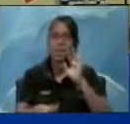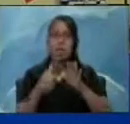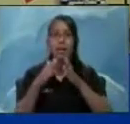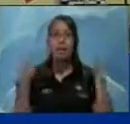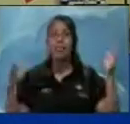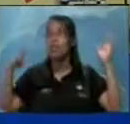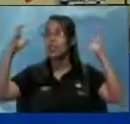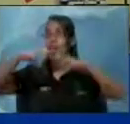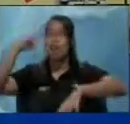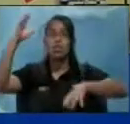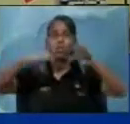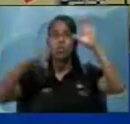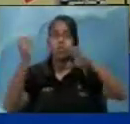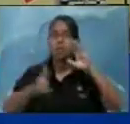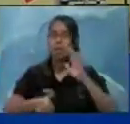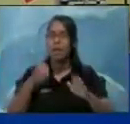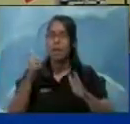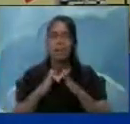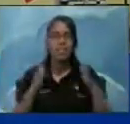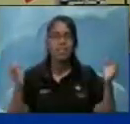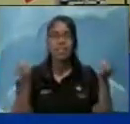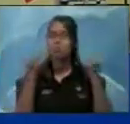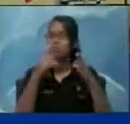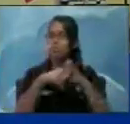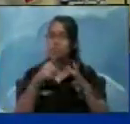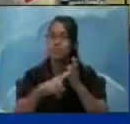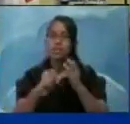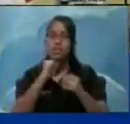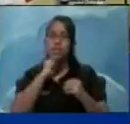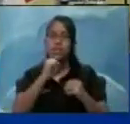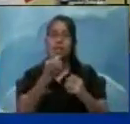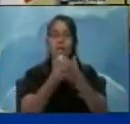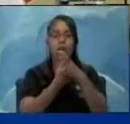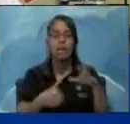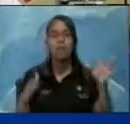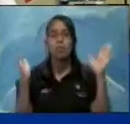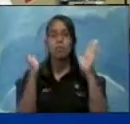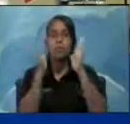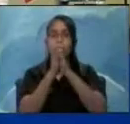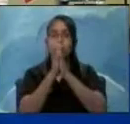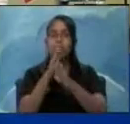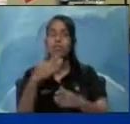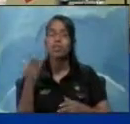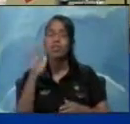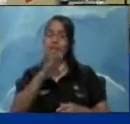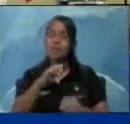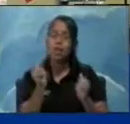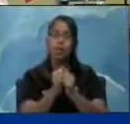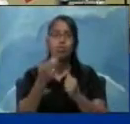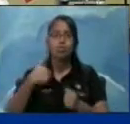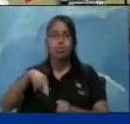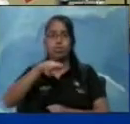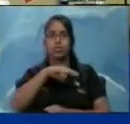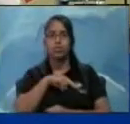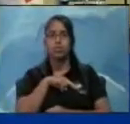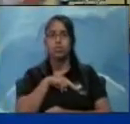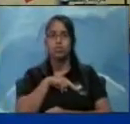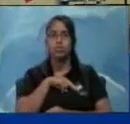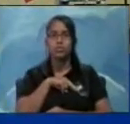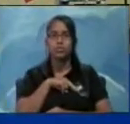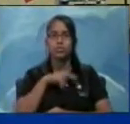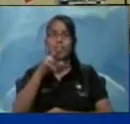lluvia más grande que la inundación es el espíritu santo que está con nosotros